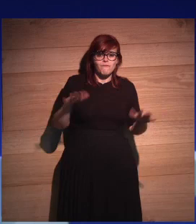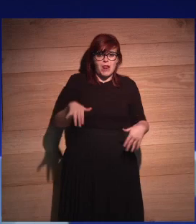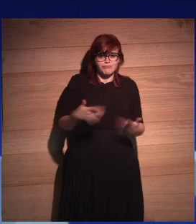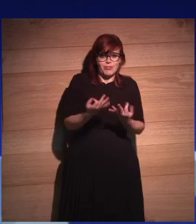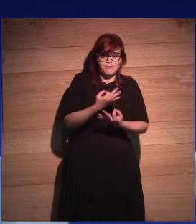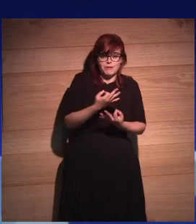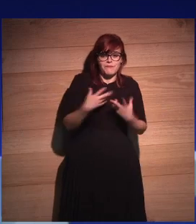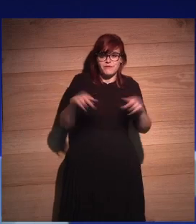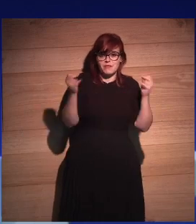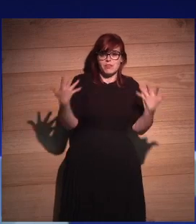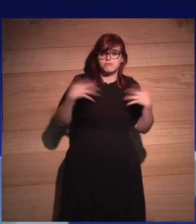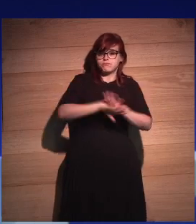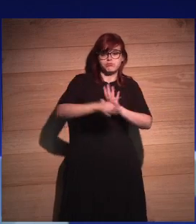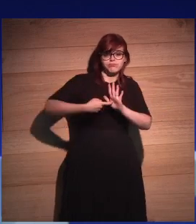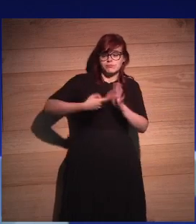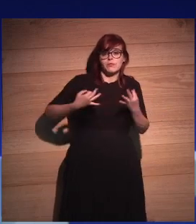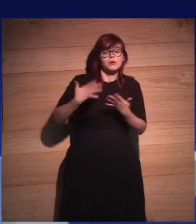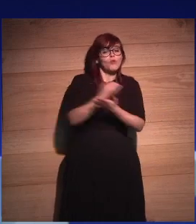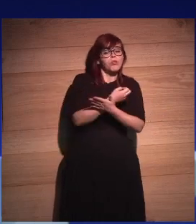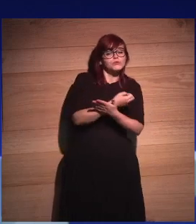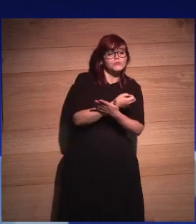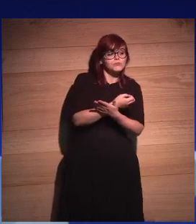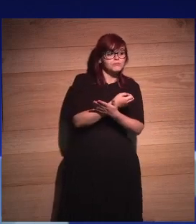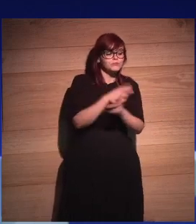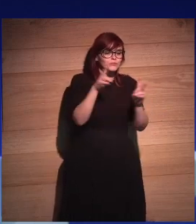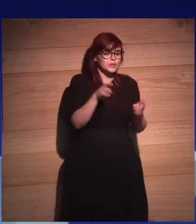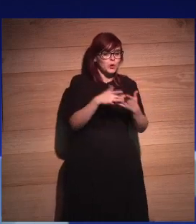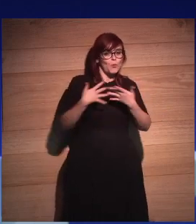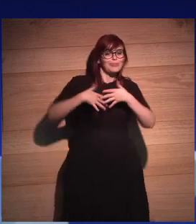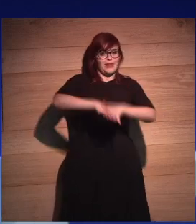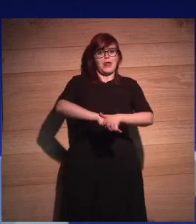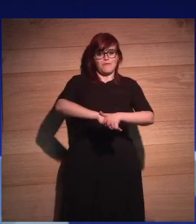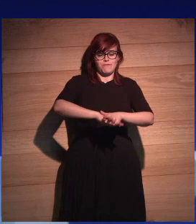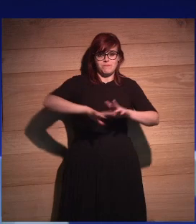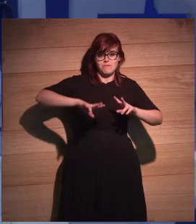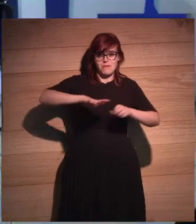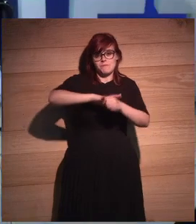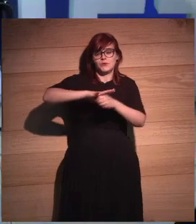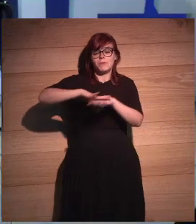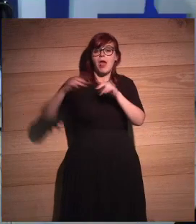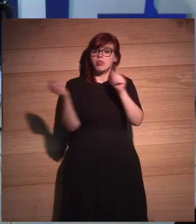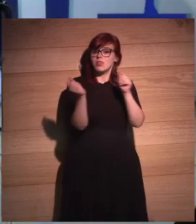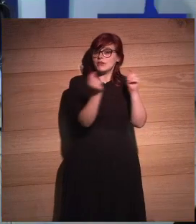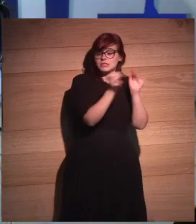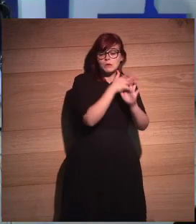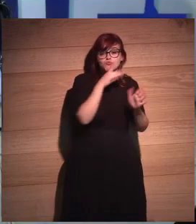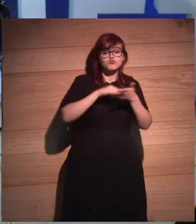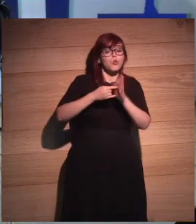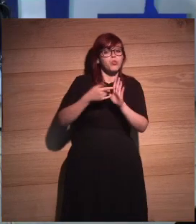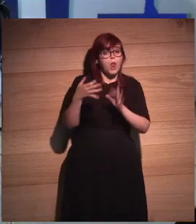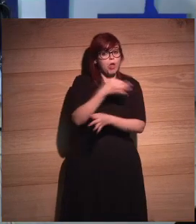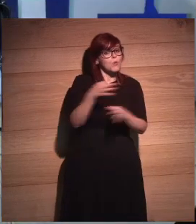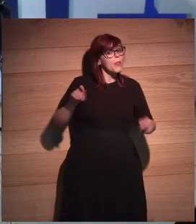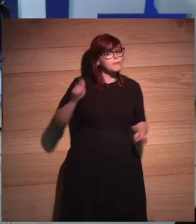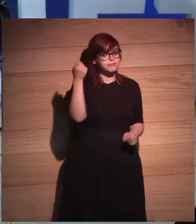terminando y que vamos a tener todos un poco que integrarnos, ¿no? De alguna manera para debatir sobre estas cosas y llegar a unas soluciones adecuadas